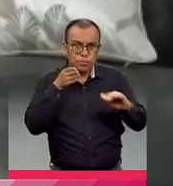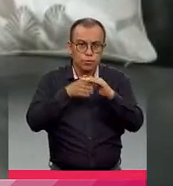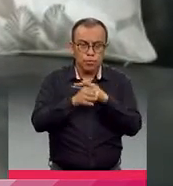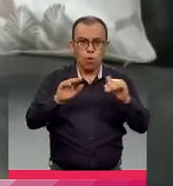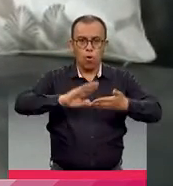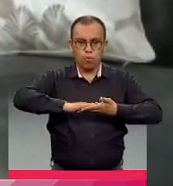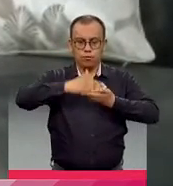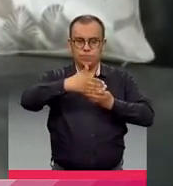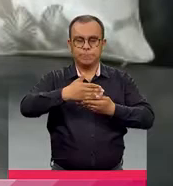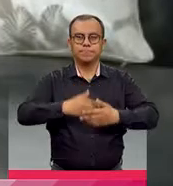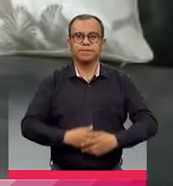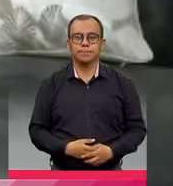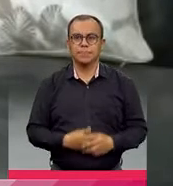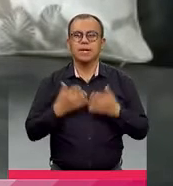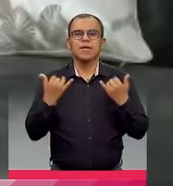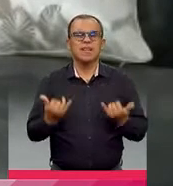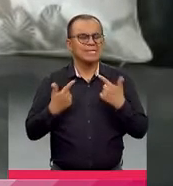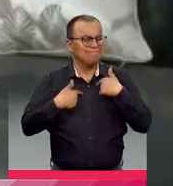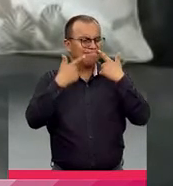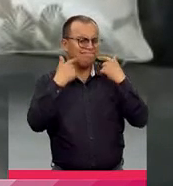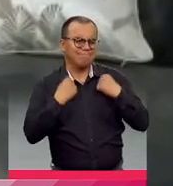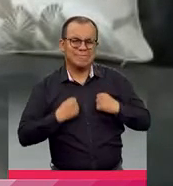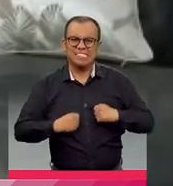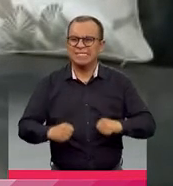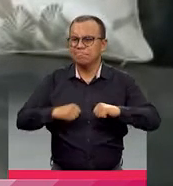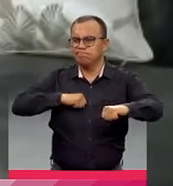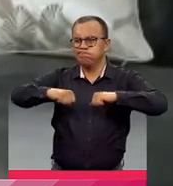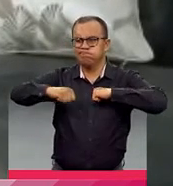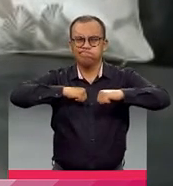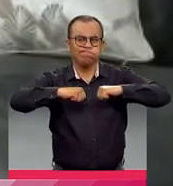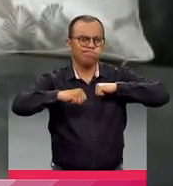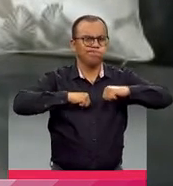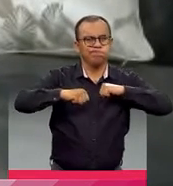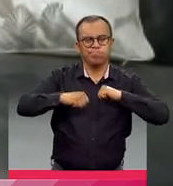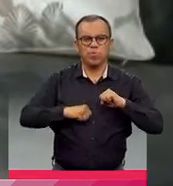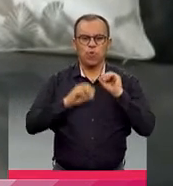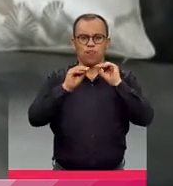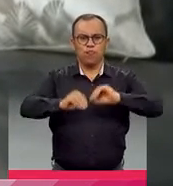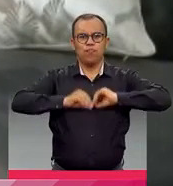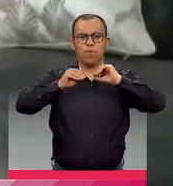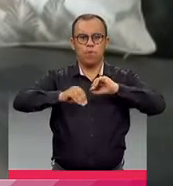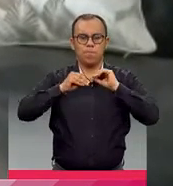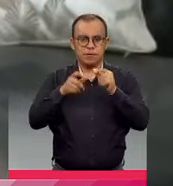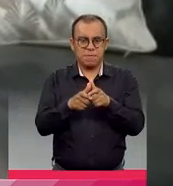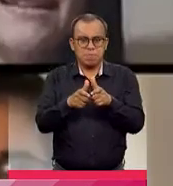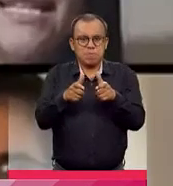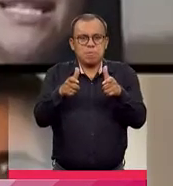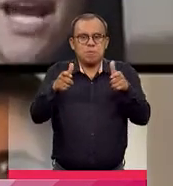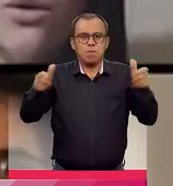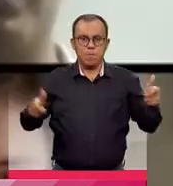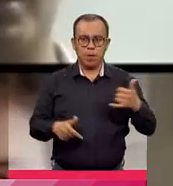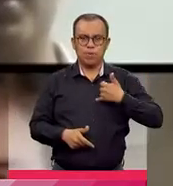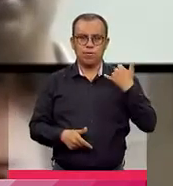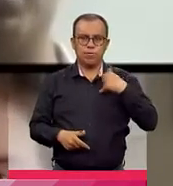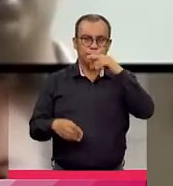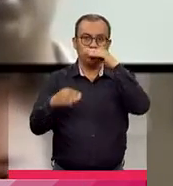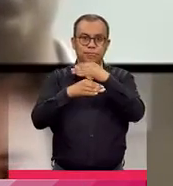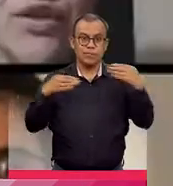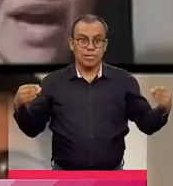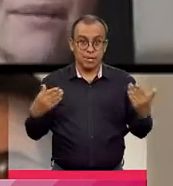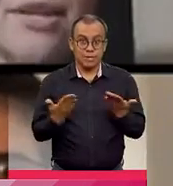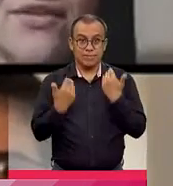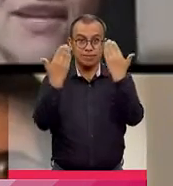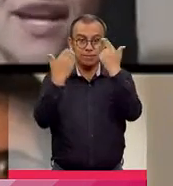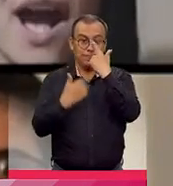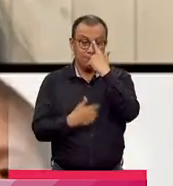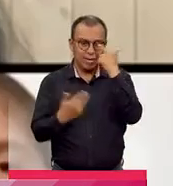computador. Hemos hecho esfuerzos inmensos para dar la formación a la mayor cantidad de niños y de beneficiarios. Muchos de los